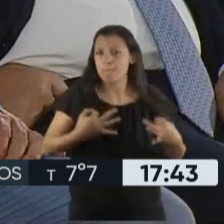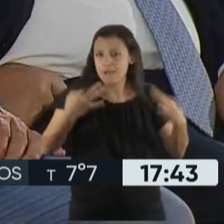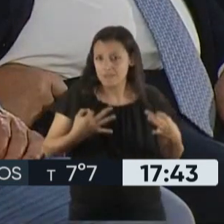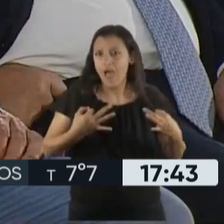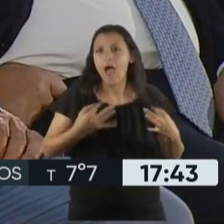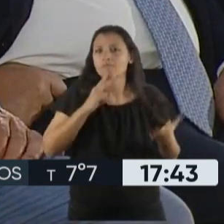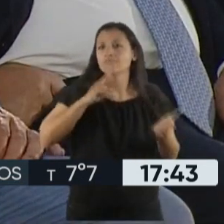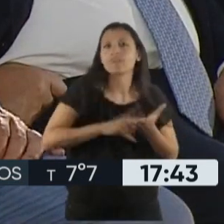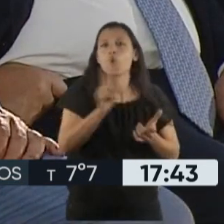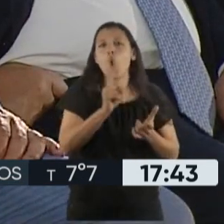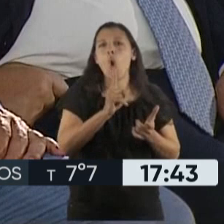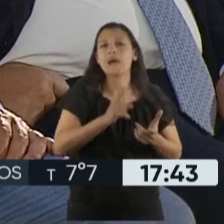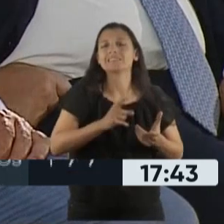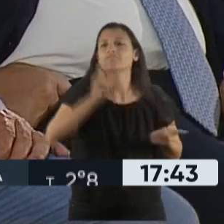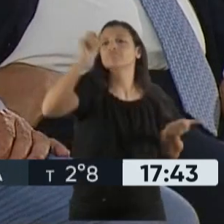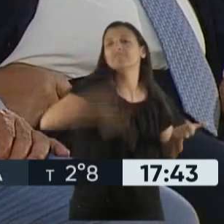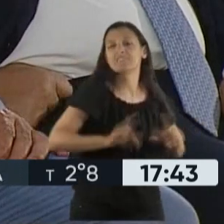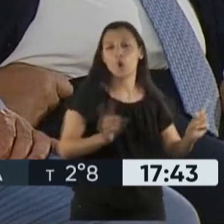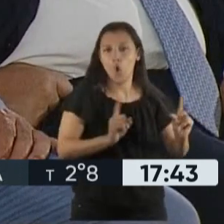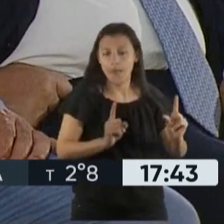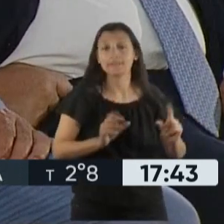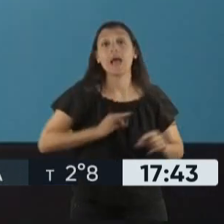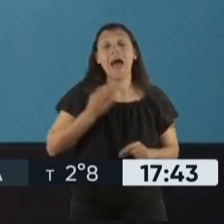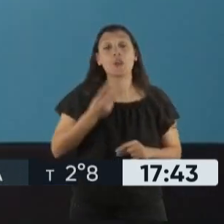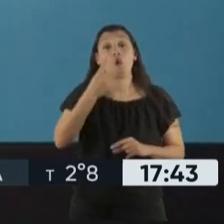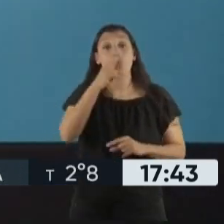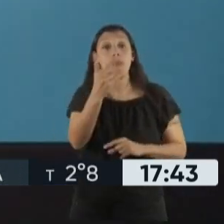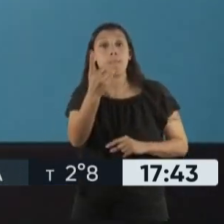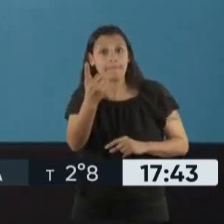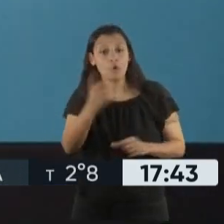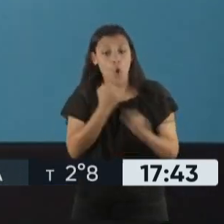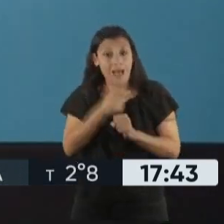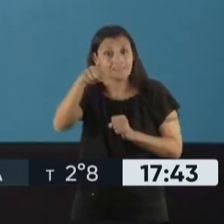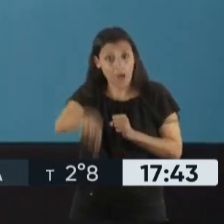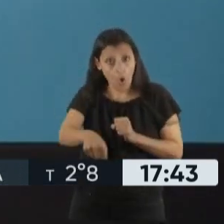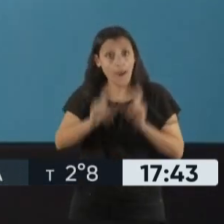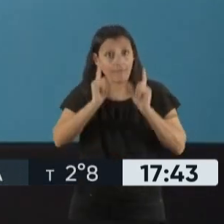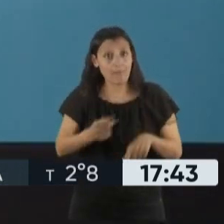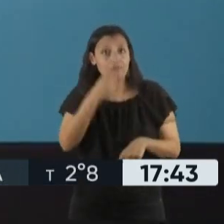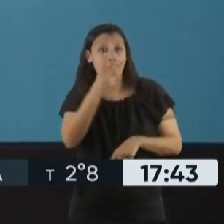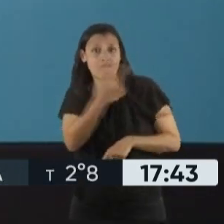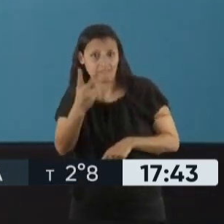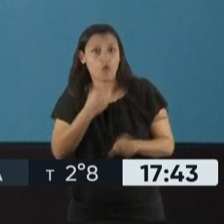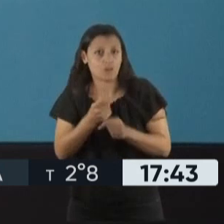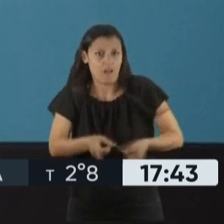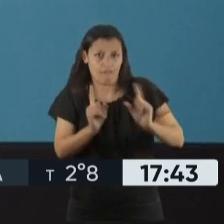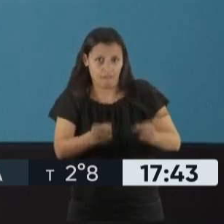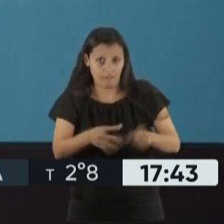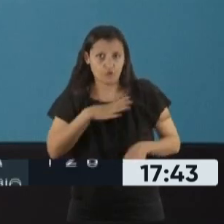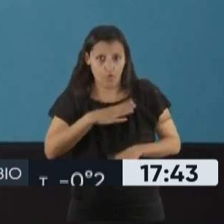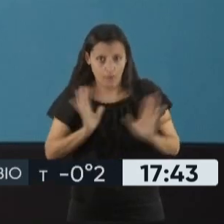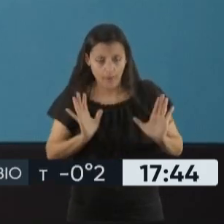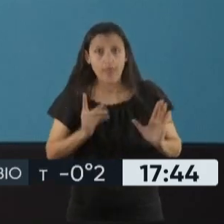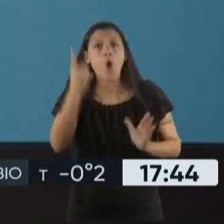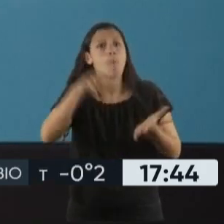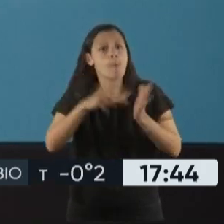rentas no rutinarias, que se ha profundizado en el año 2021 y que continúa su curso en el año 2022. Uno de